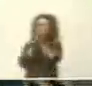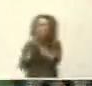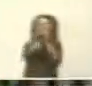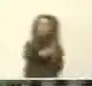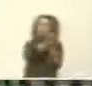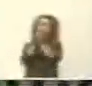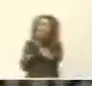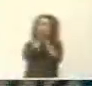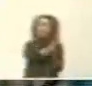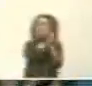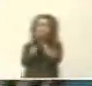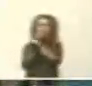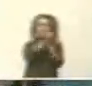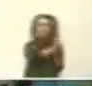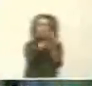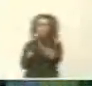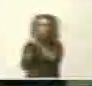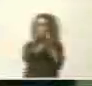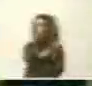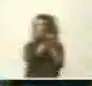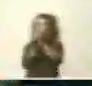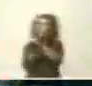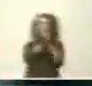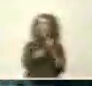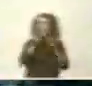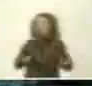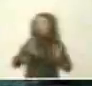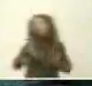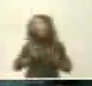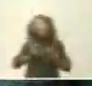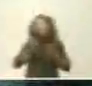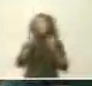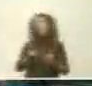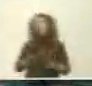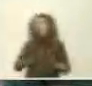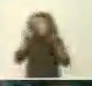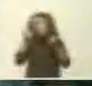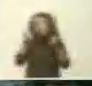Y pronuncian igual, pero más fuerte, ¿vale?